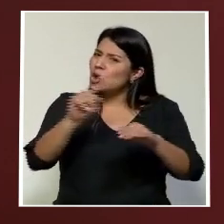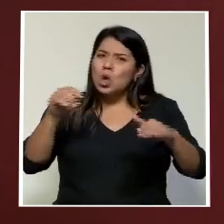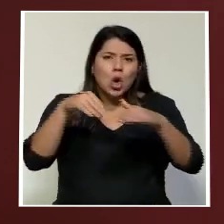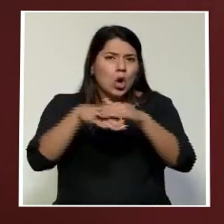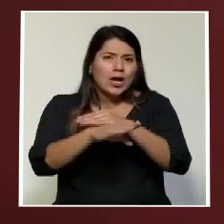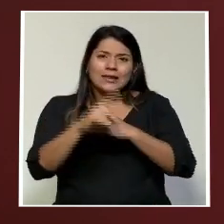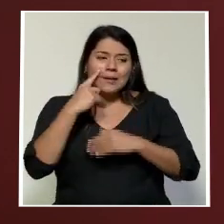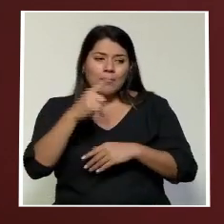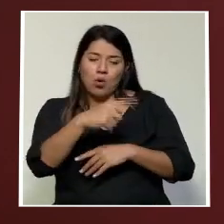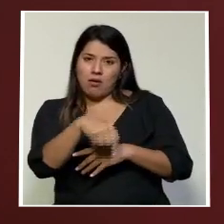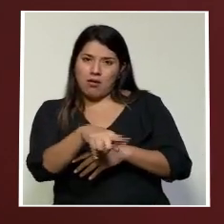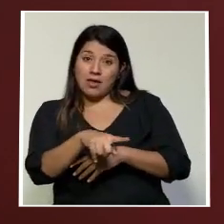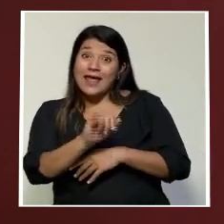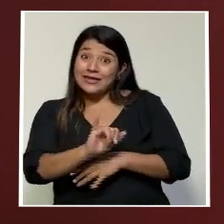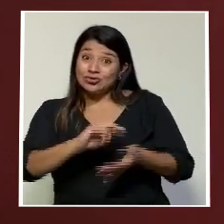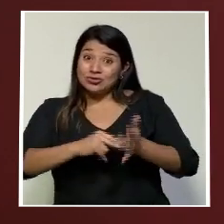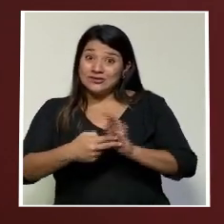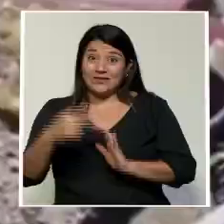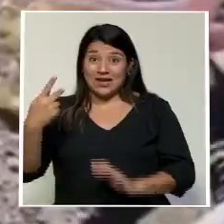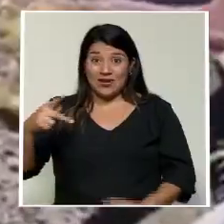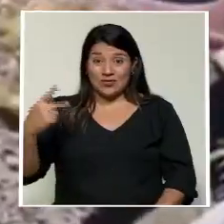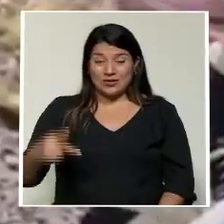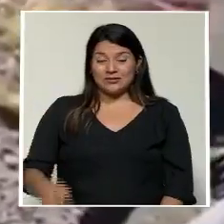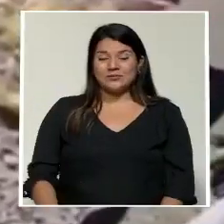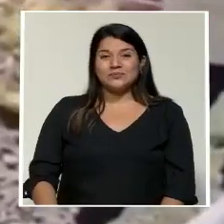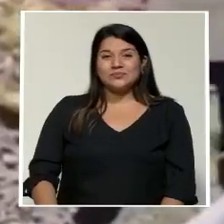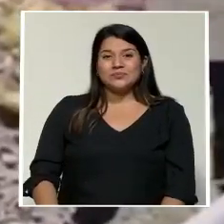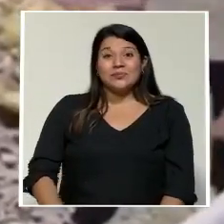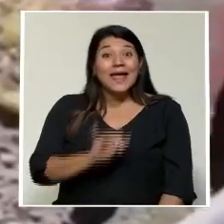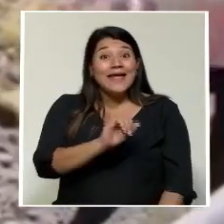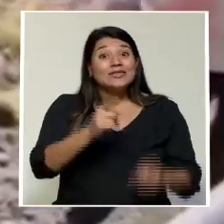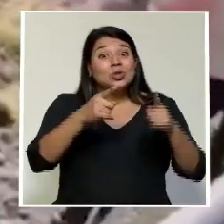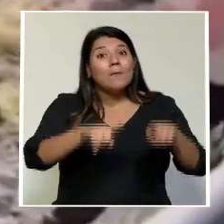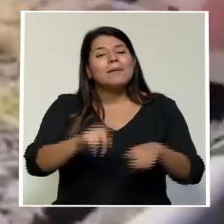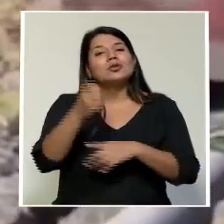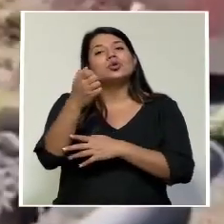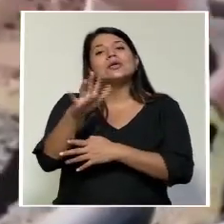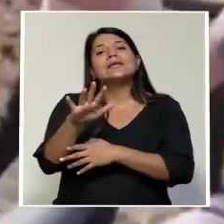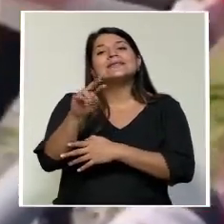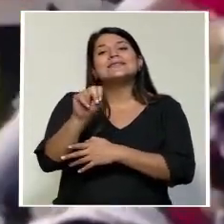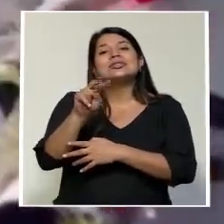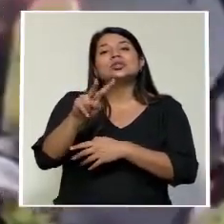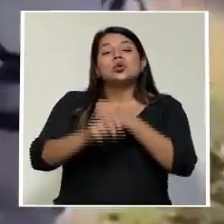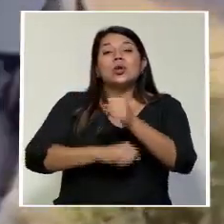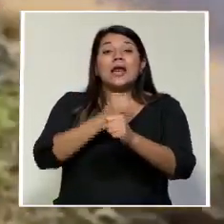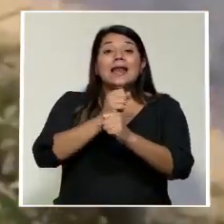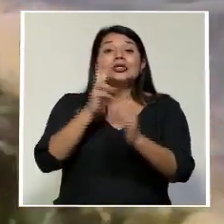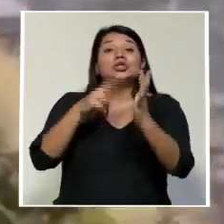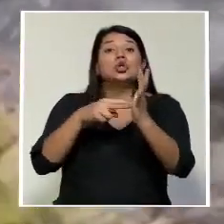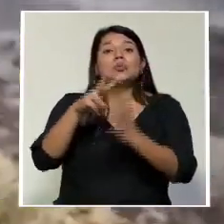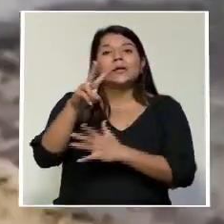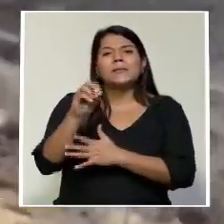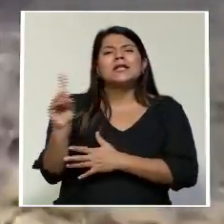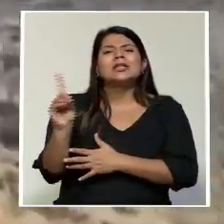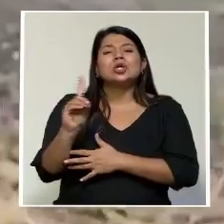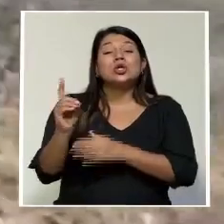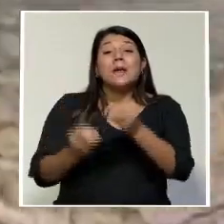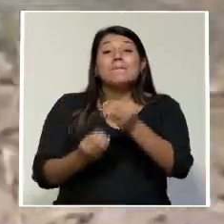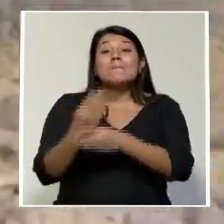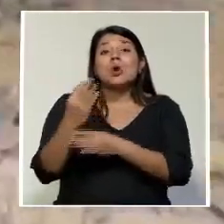debido al riesgo que esto representa. Veamos. Esto ocurrió el 15 de noviembre del año 2020 en el volcán Turrialba,